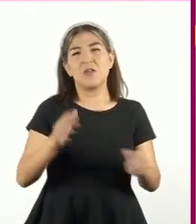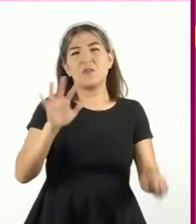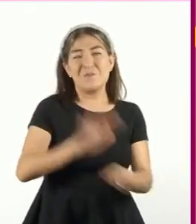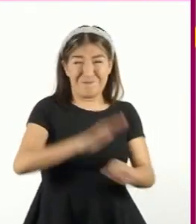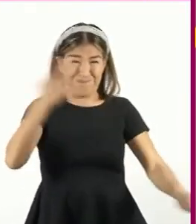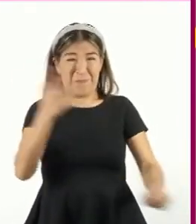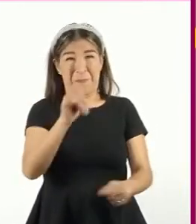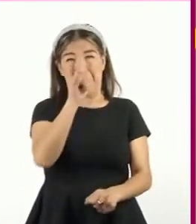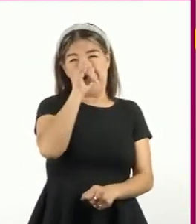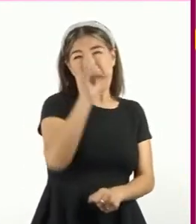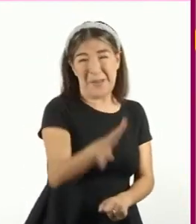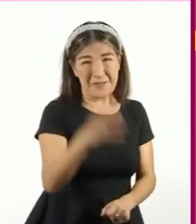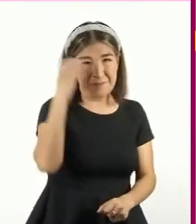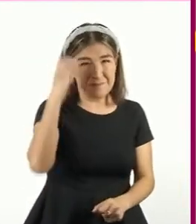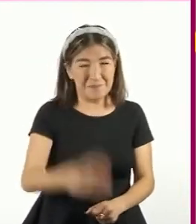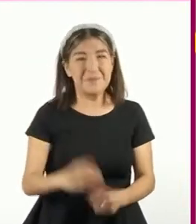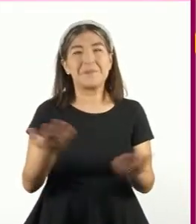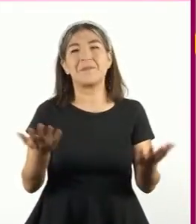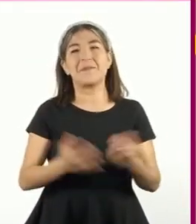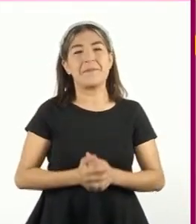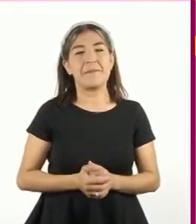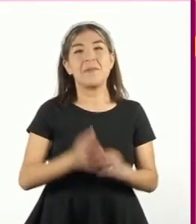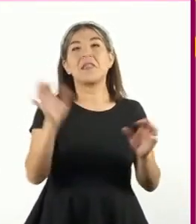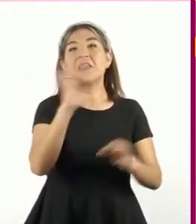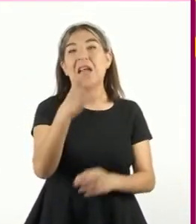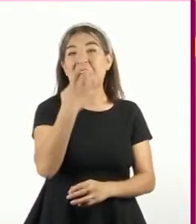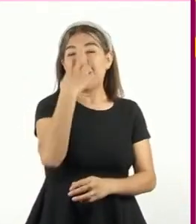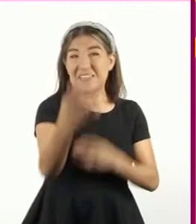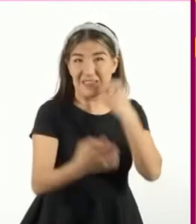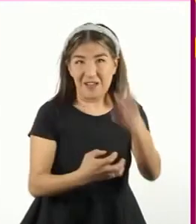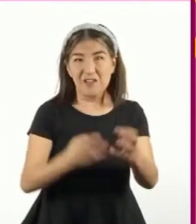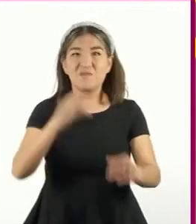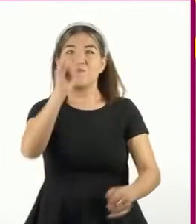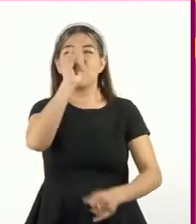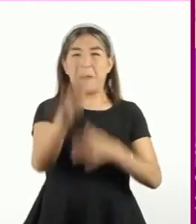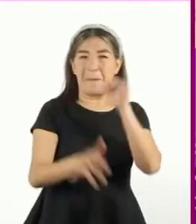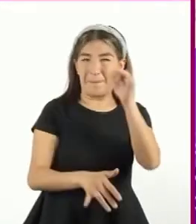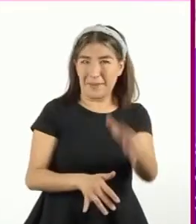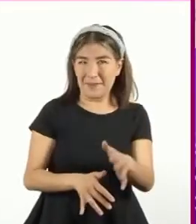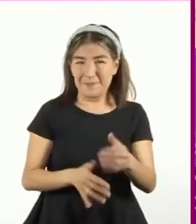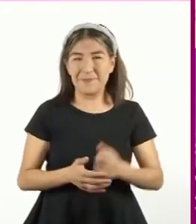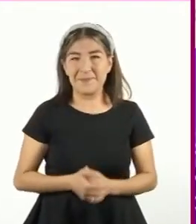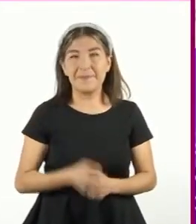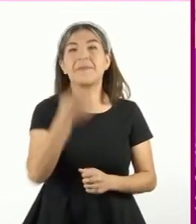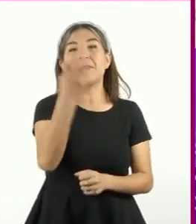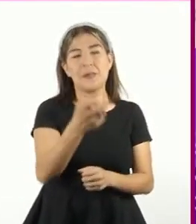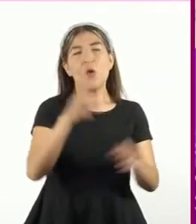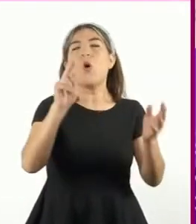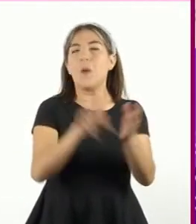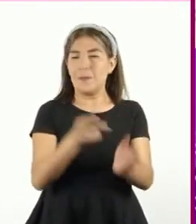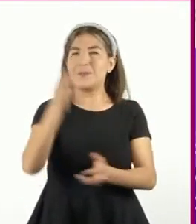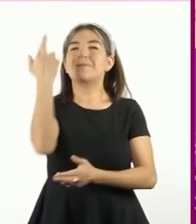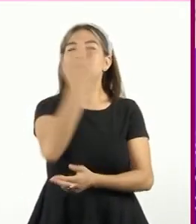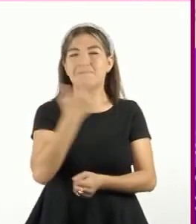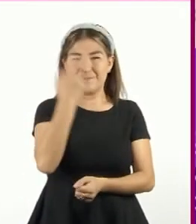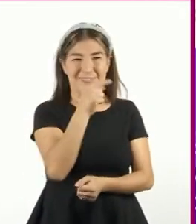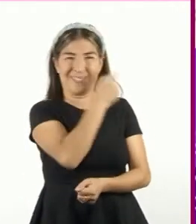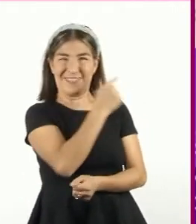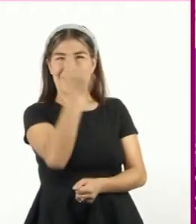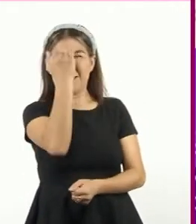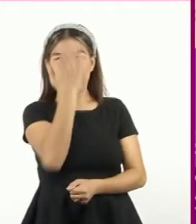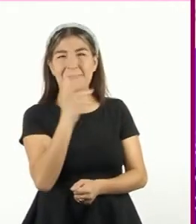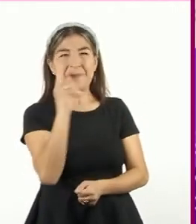manera agresiva y tal vez se llegue a los gritos o insultos. Analicemos de nuevo las siguientes